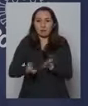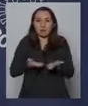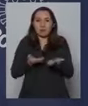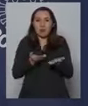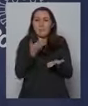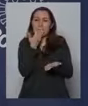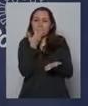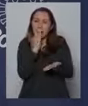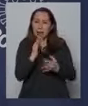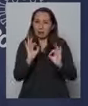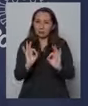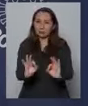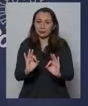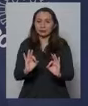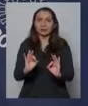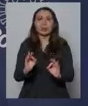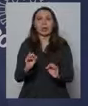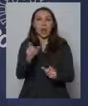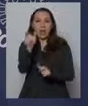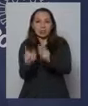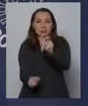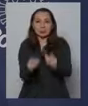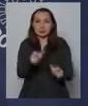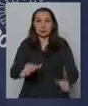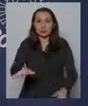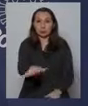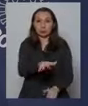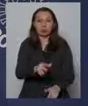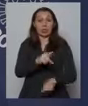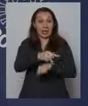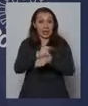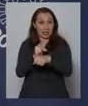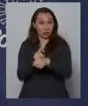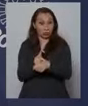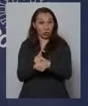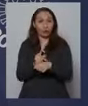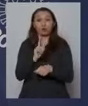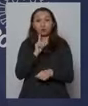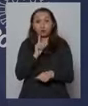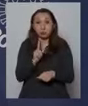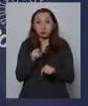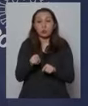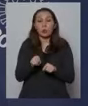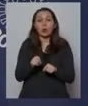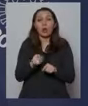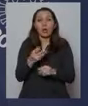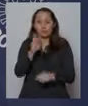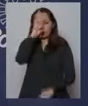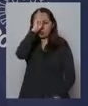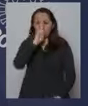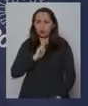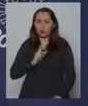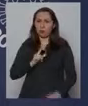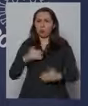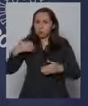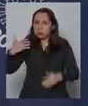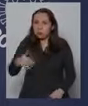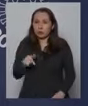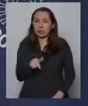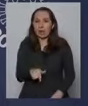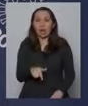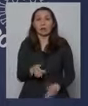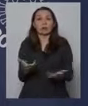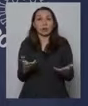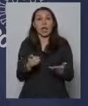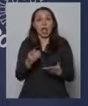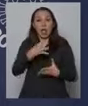atender de forma oportuna a la población. Los kinesiólogos tienen una rol fundamental y es así